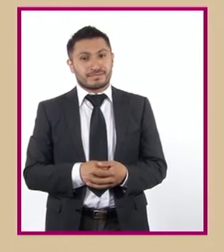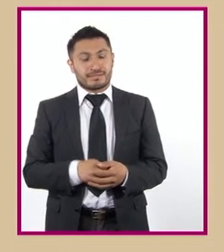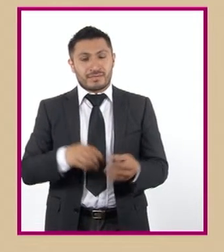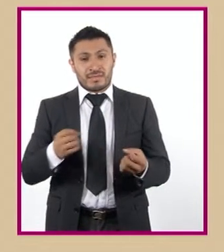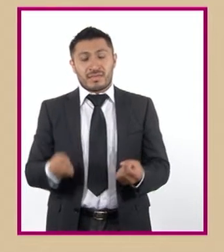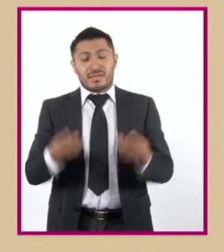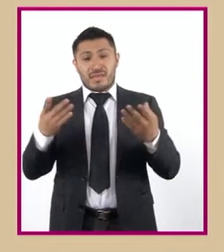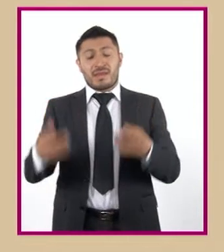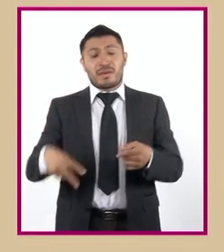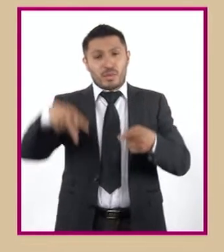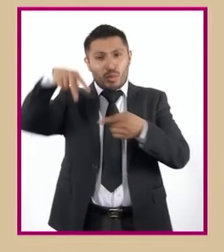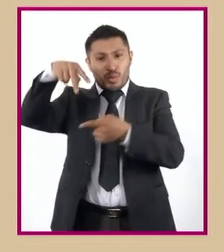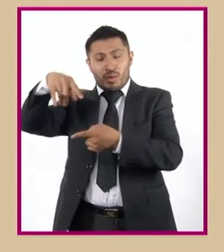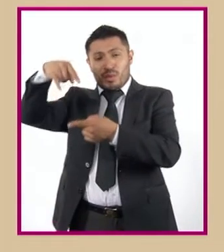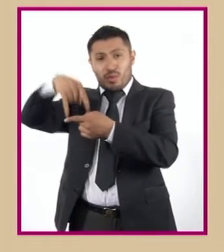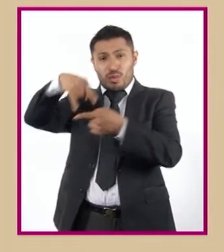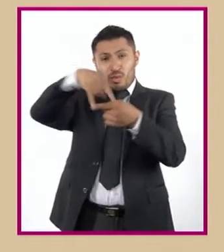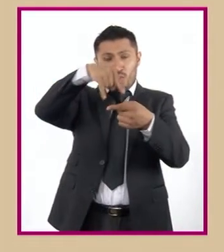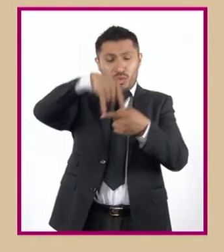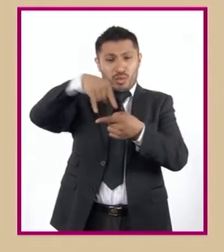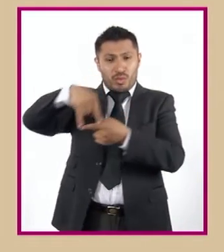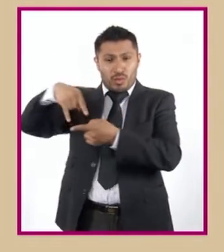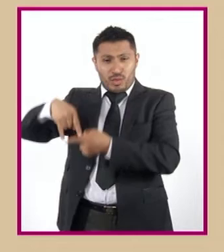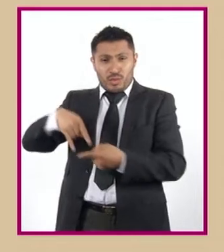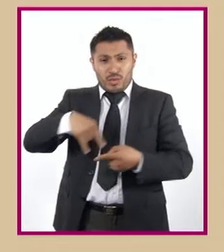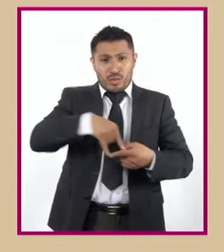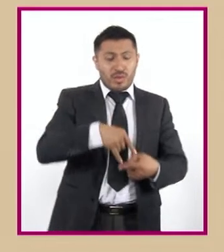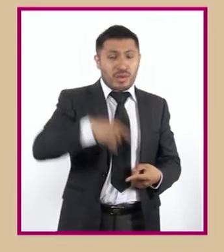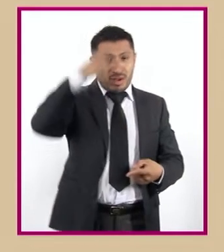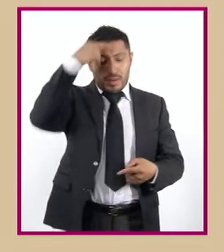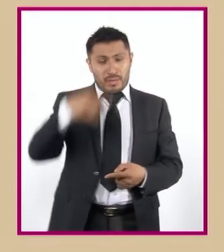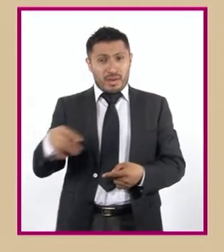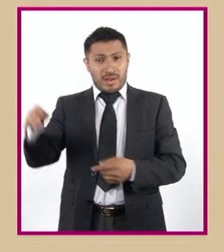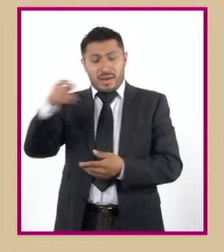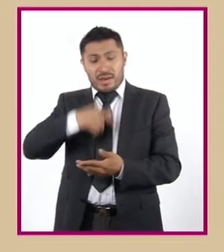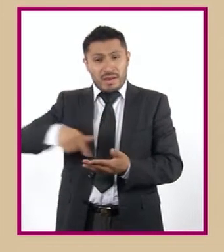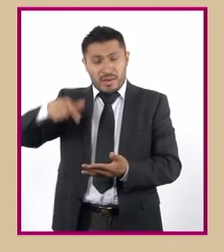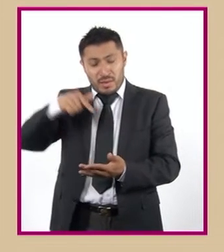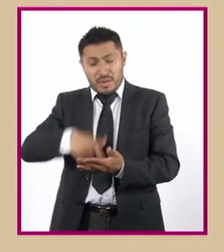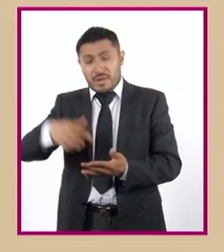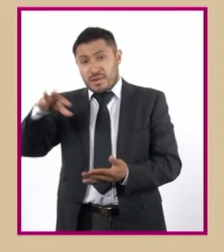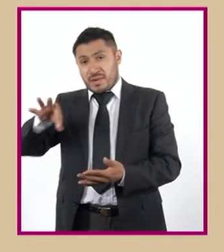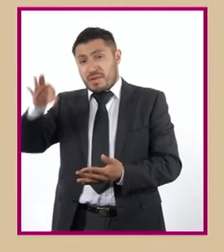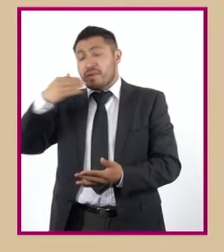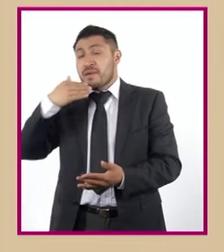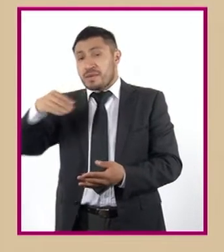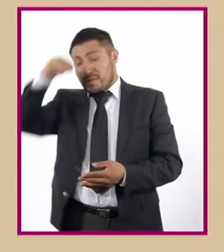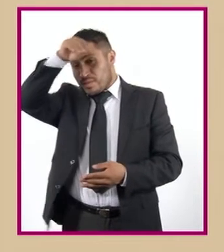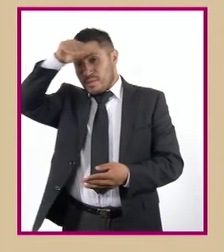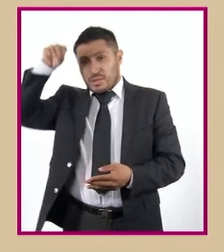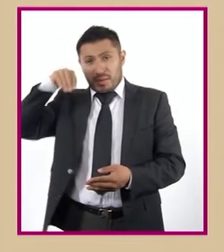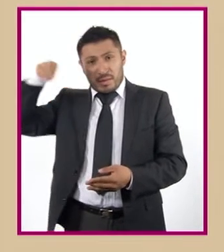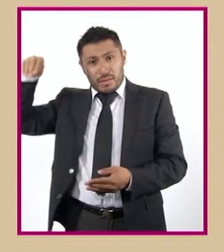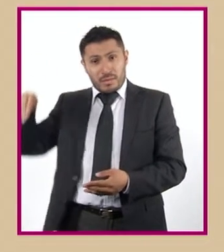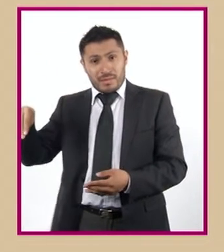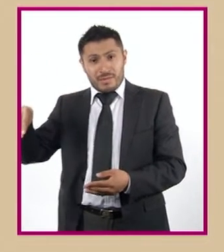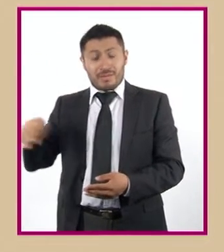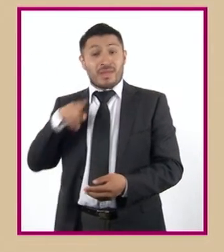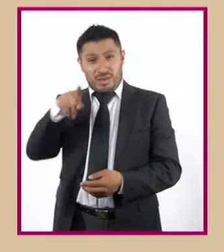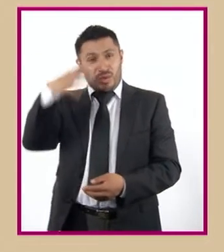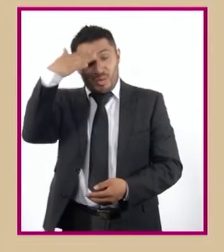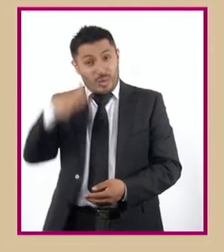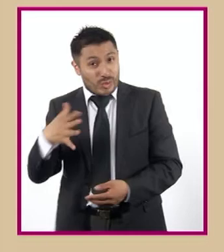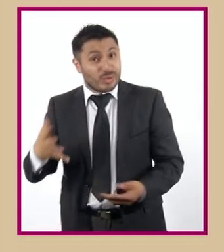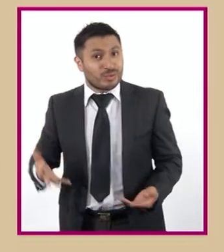¿Cuántos espacios tendría que bajar la figura José Manuel para que quede en el lugar que le dijo su papá? ¿Lo tienes?